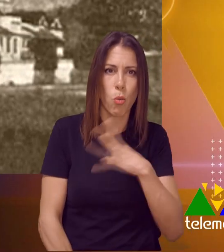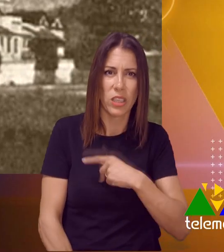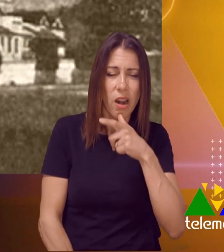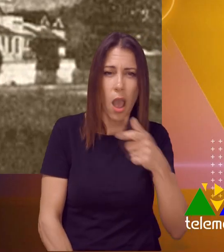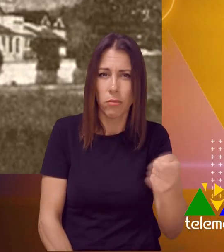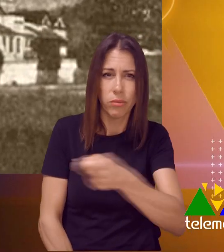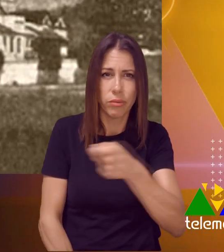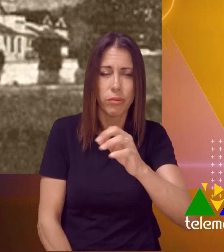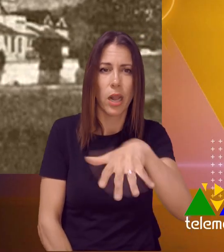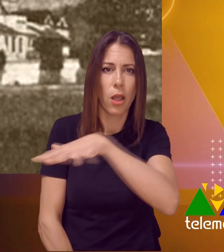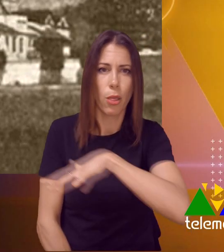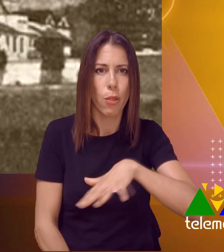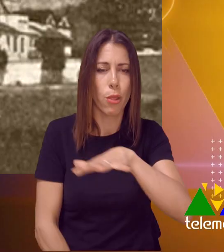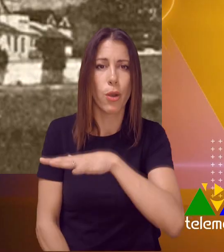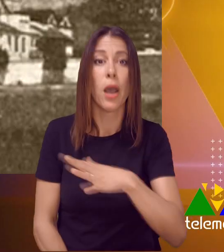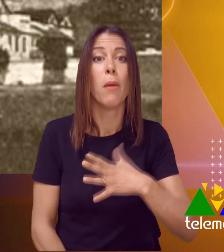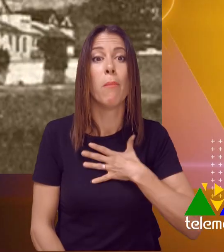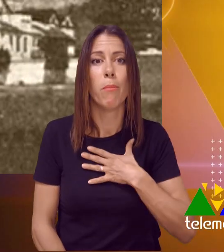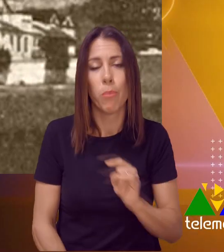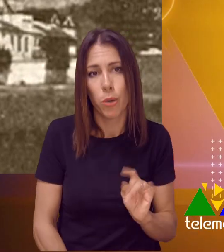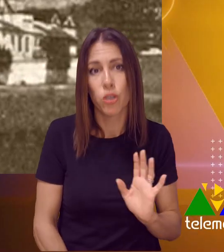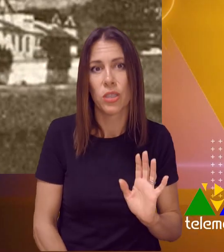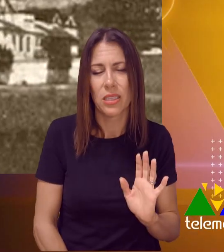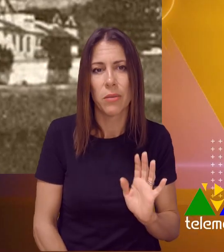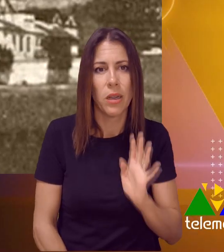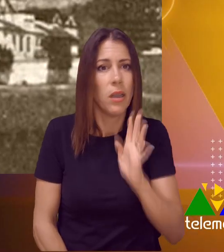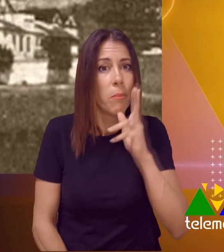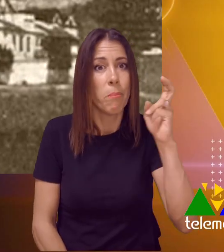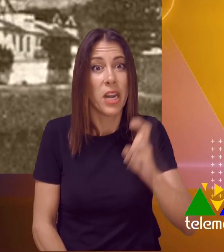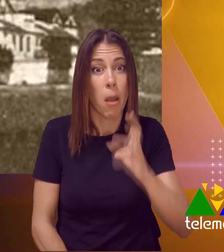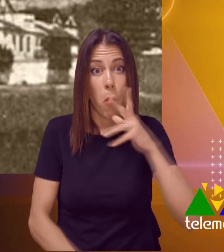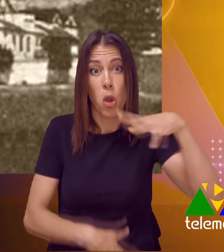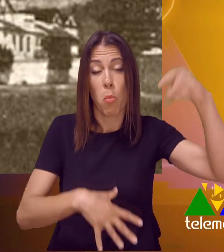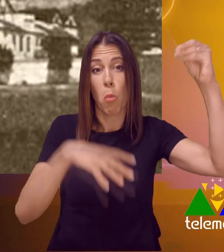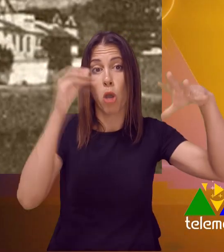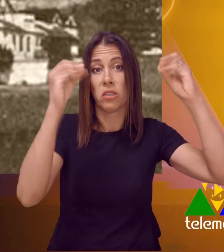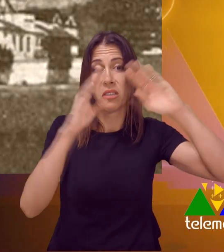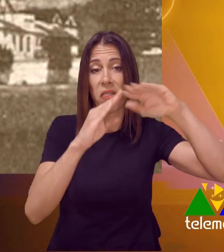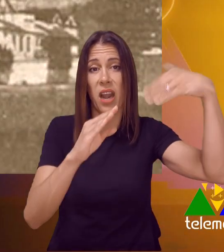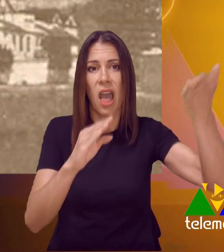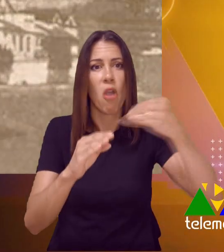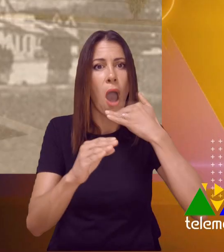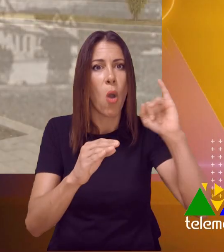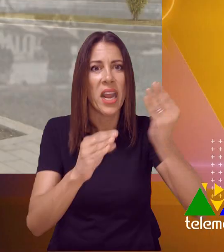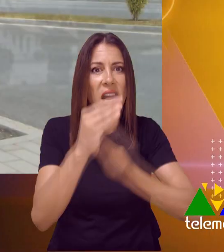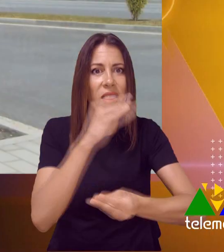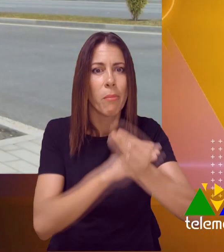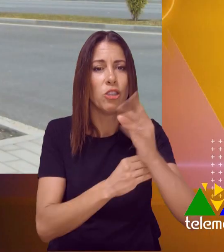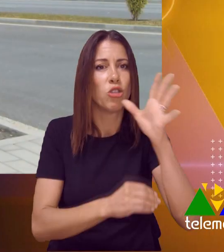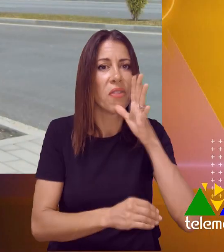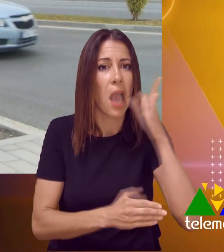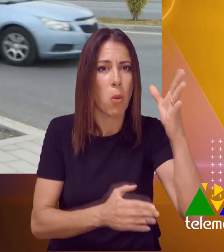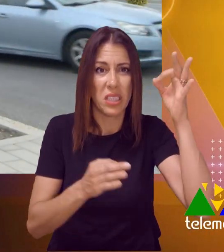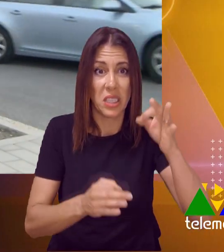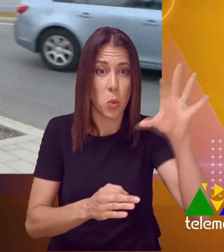esta zona. Posiblemente viniera de los montes de aquí al lado, ¿no? Es decir, viniera de algún nacimiento de agua que hubiera en los montes de al